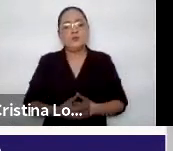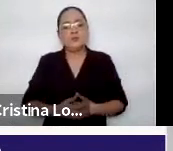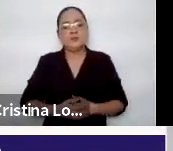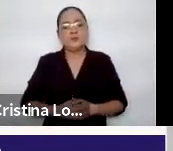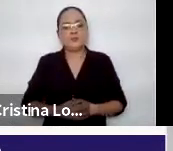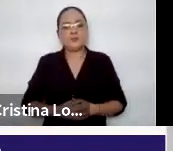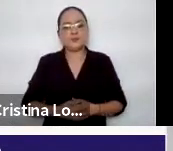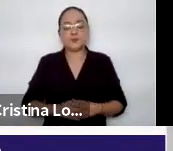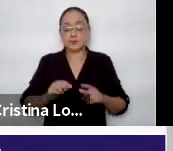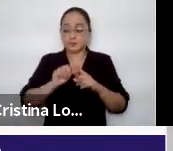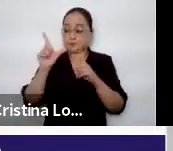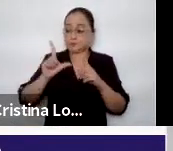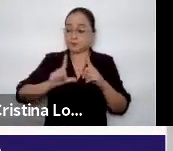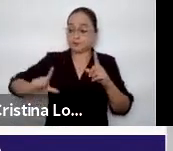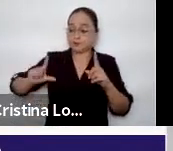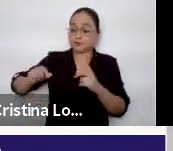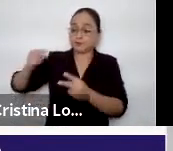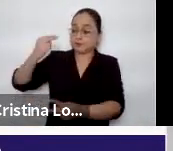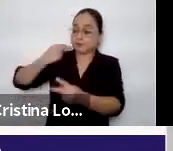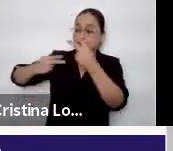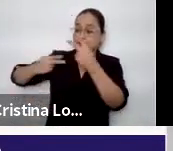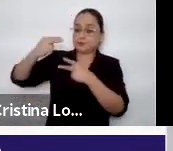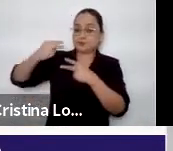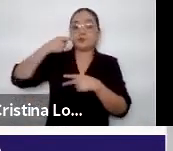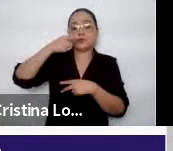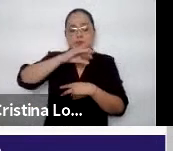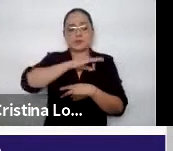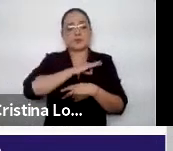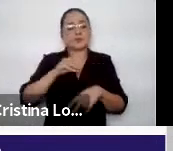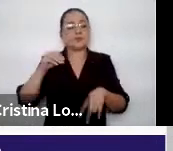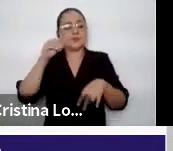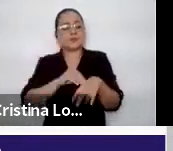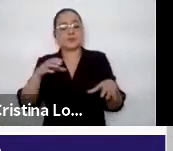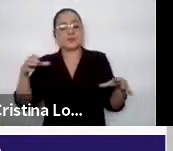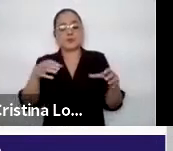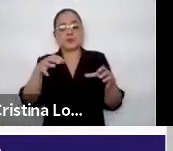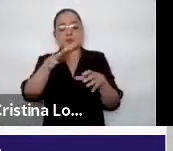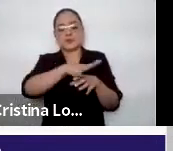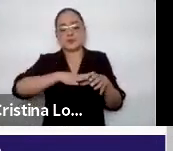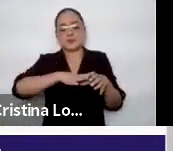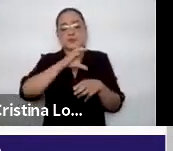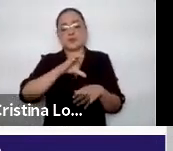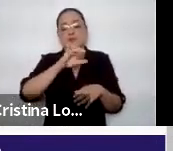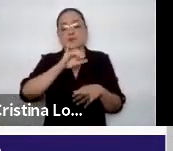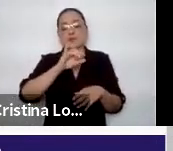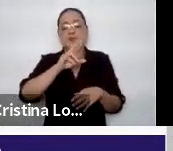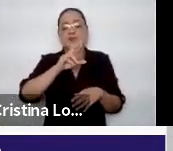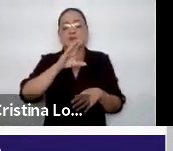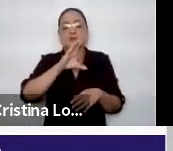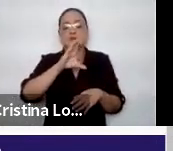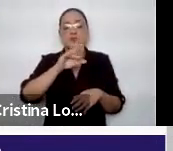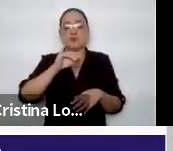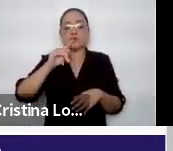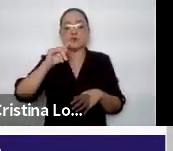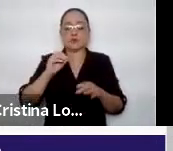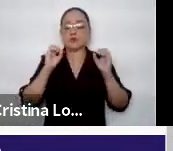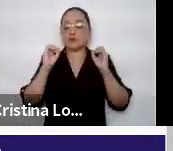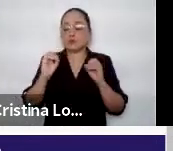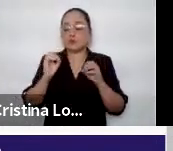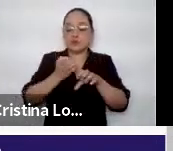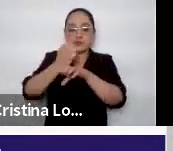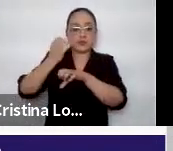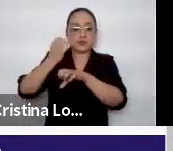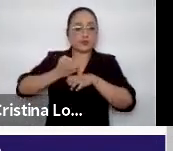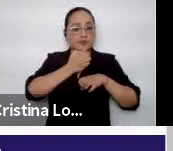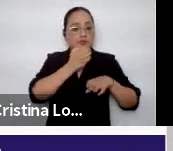en toda la República por circuitos o por entidades federativas. Para esto podríamos